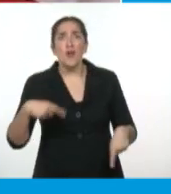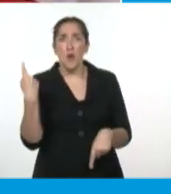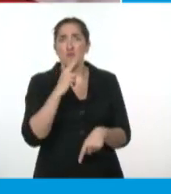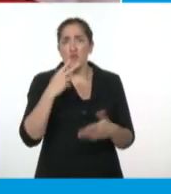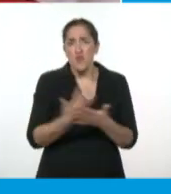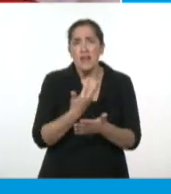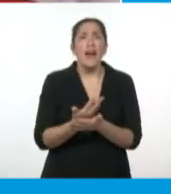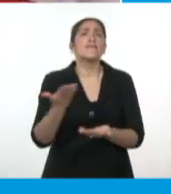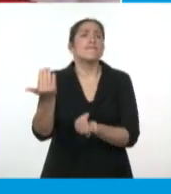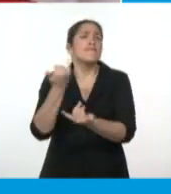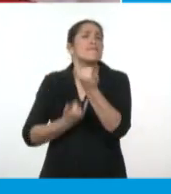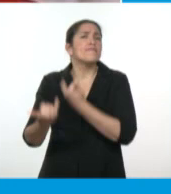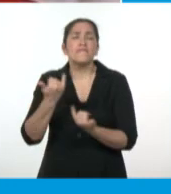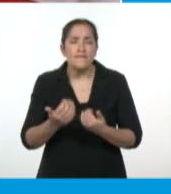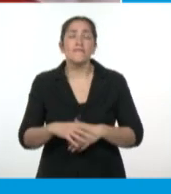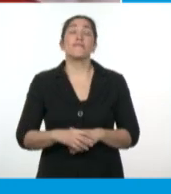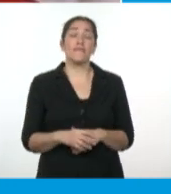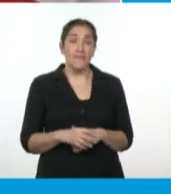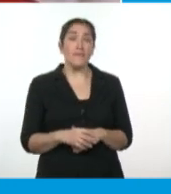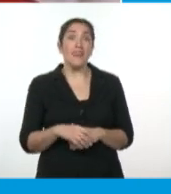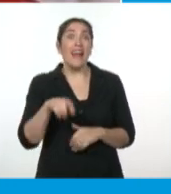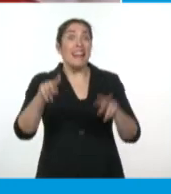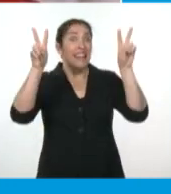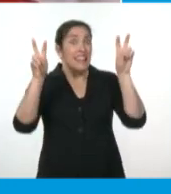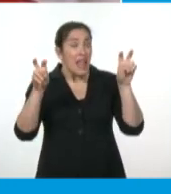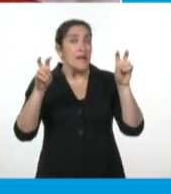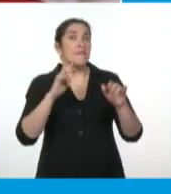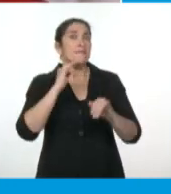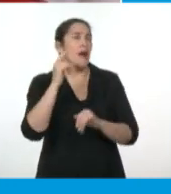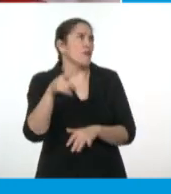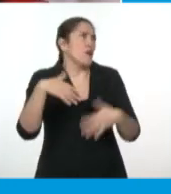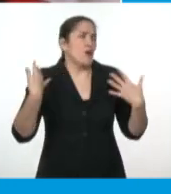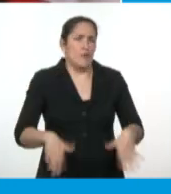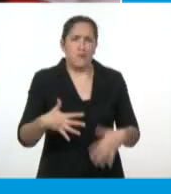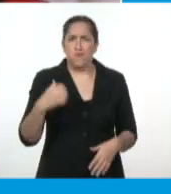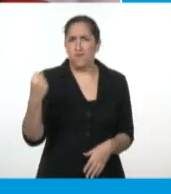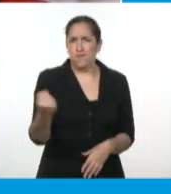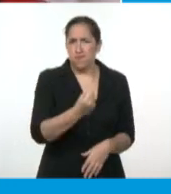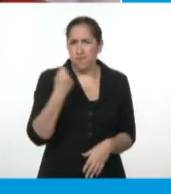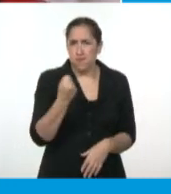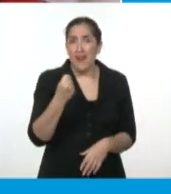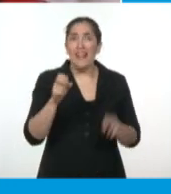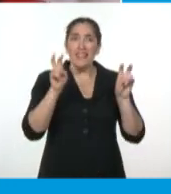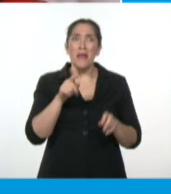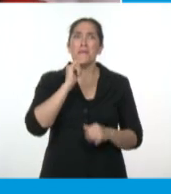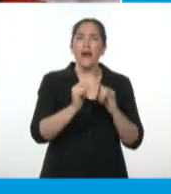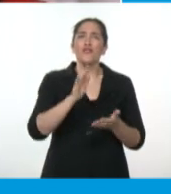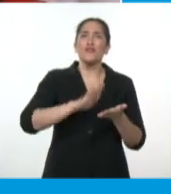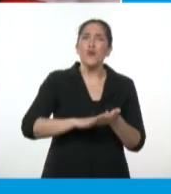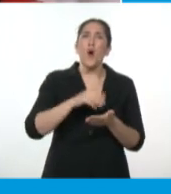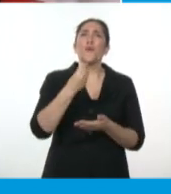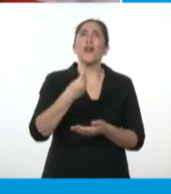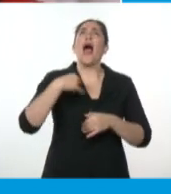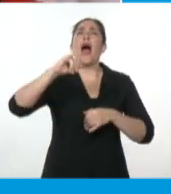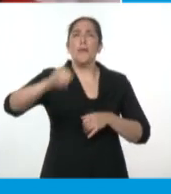mujeres. La cuestión que acaban de tocar es fundamental. El consentimiento es consentimiento hasta